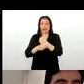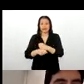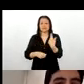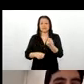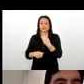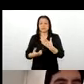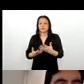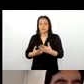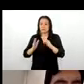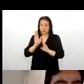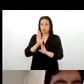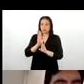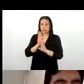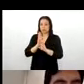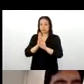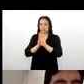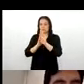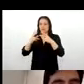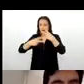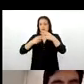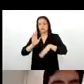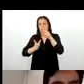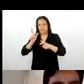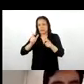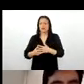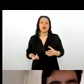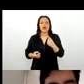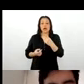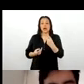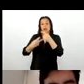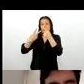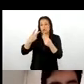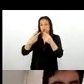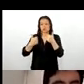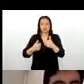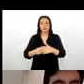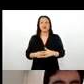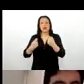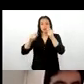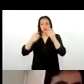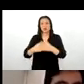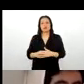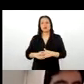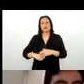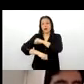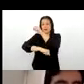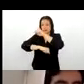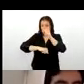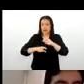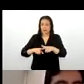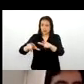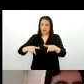recuperado la visita, acá hay dos sectores turísticos, el sector Alto Andino y el sector Río Mano,